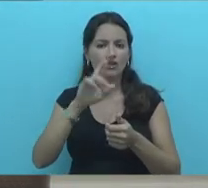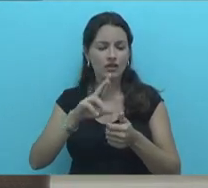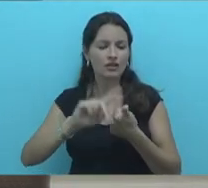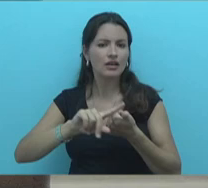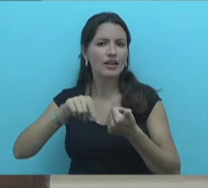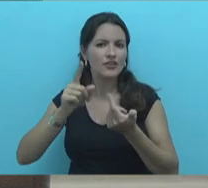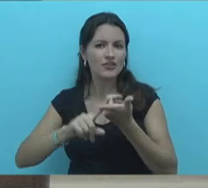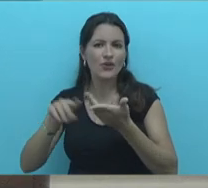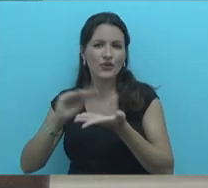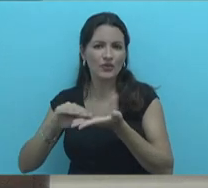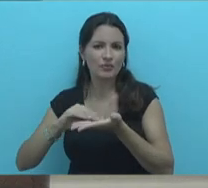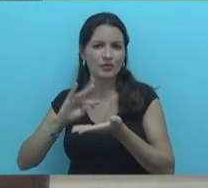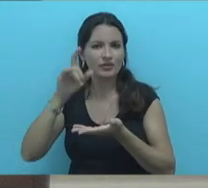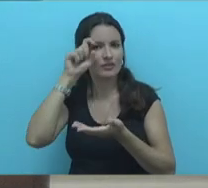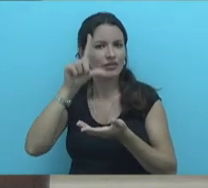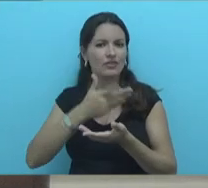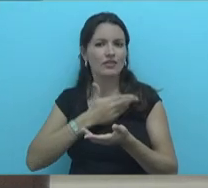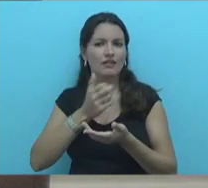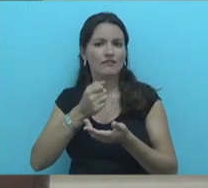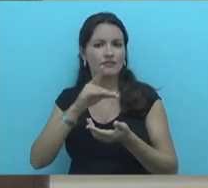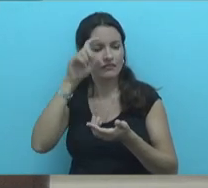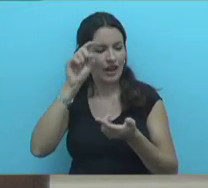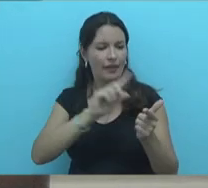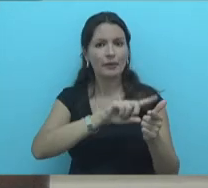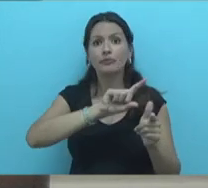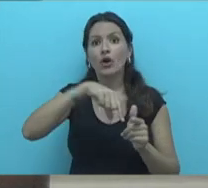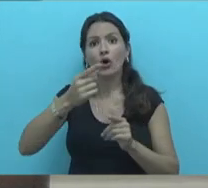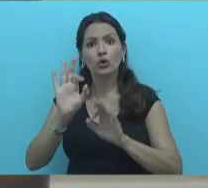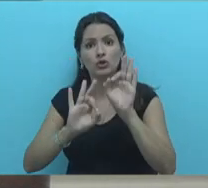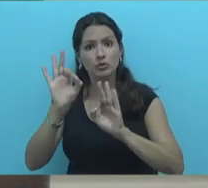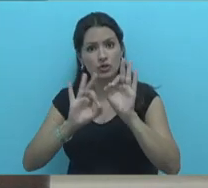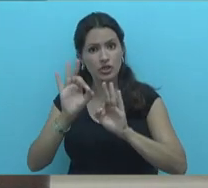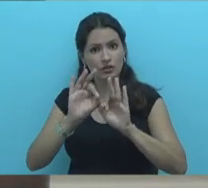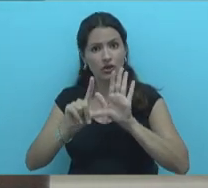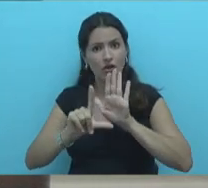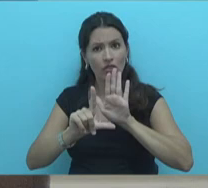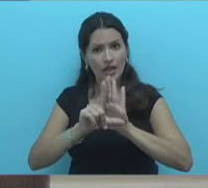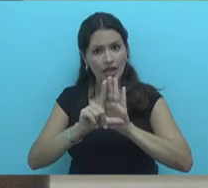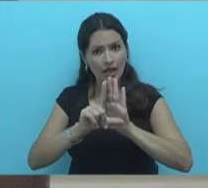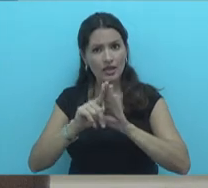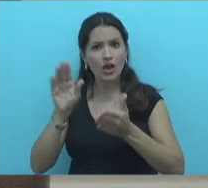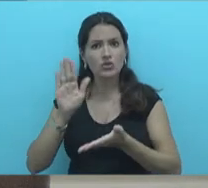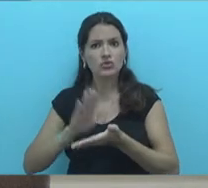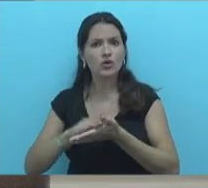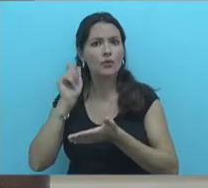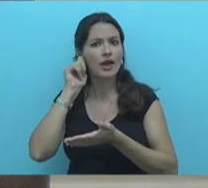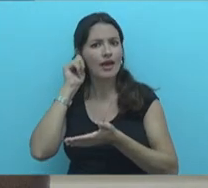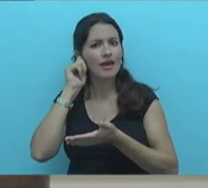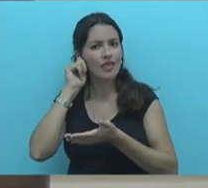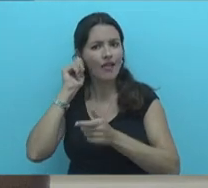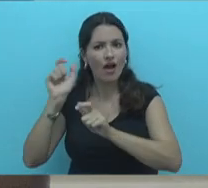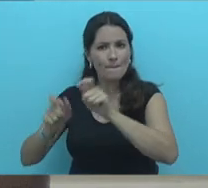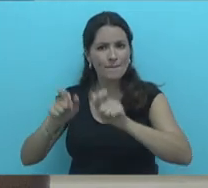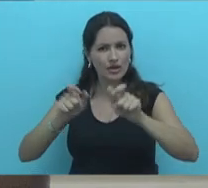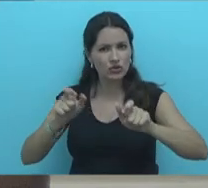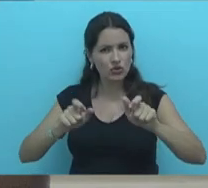de ley para regular el requisito de la edad que tienen que tener los candidatos al momento de